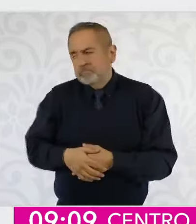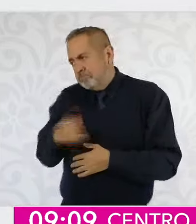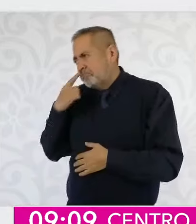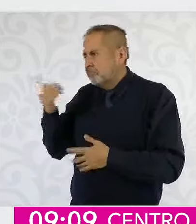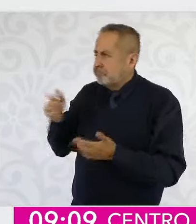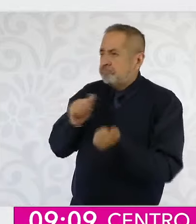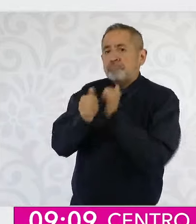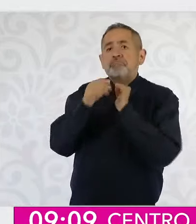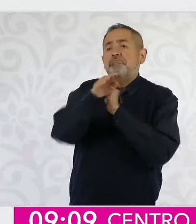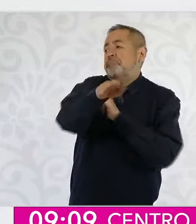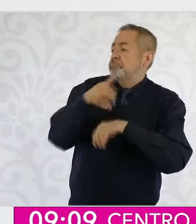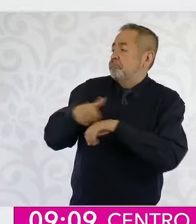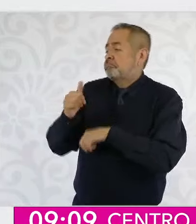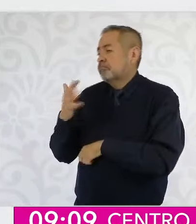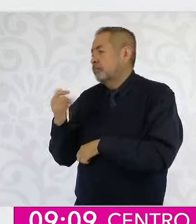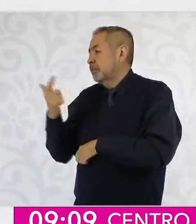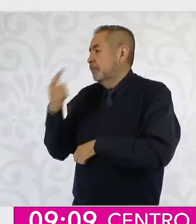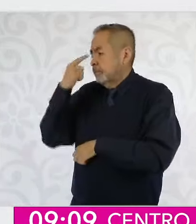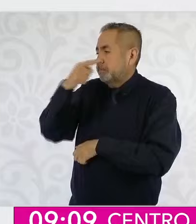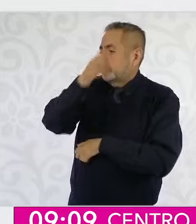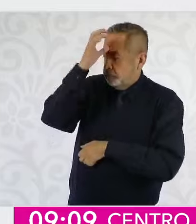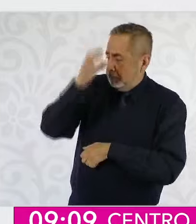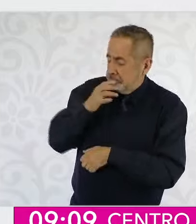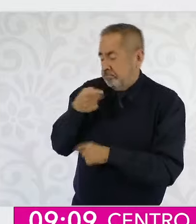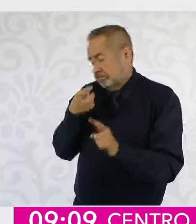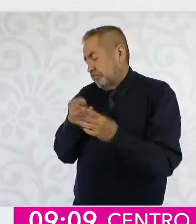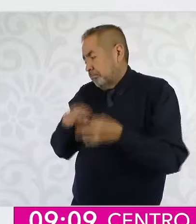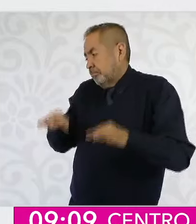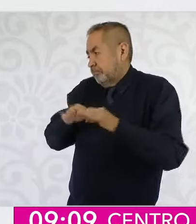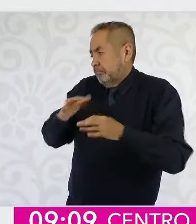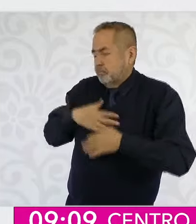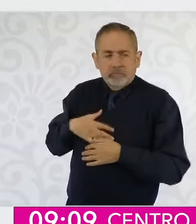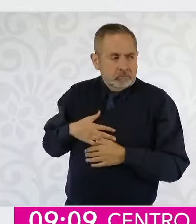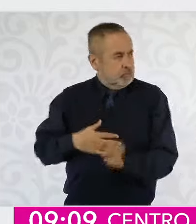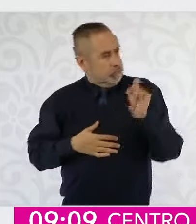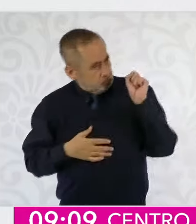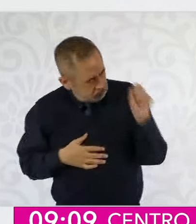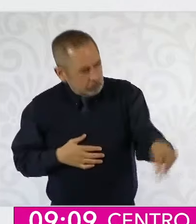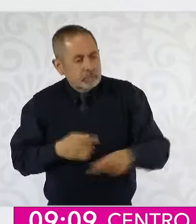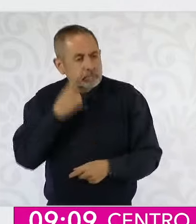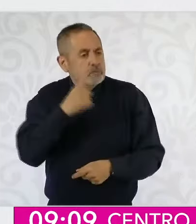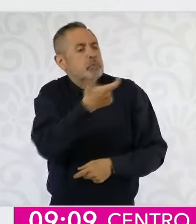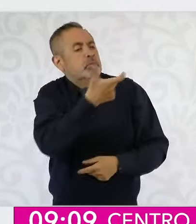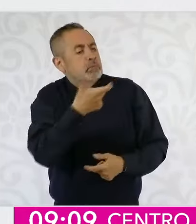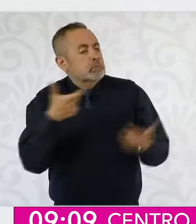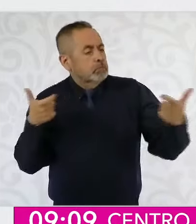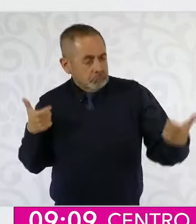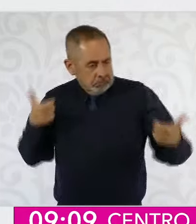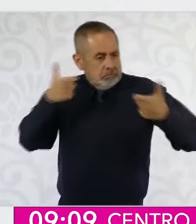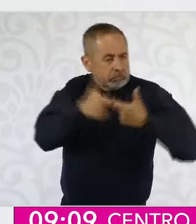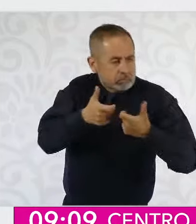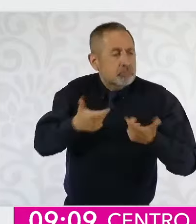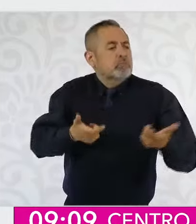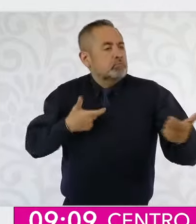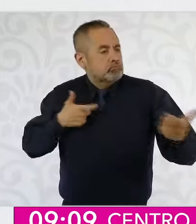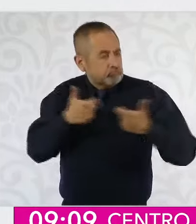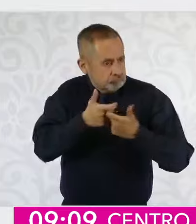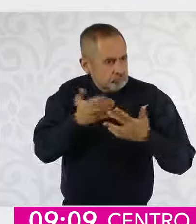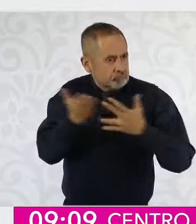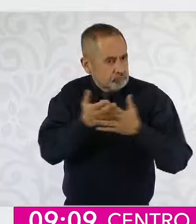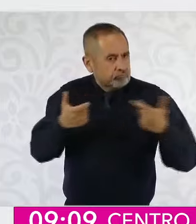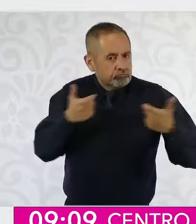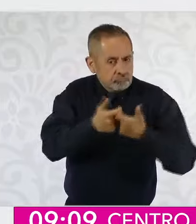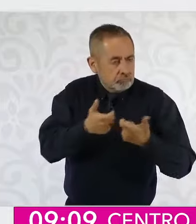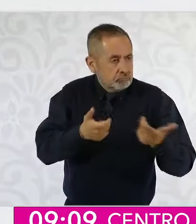la carretera 57 en Coahuila. Ah, bueno, ¿Cuánto le vas a poner tú? ¿Cuánto le voy a poner yo?